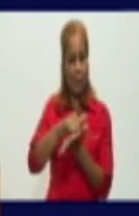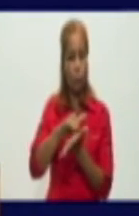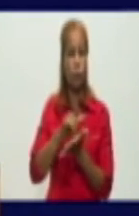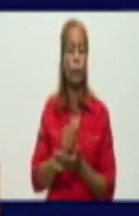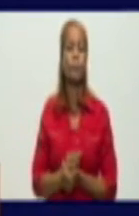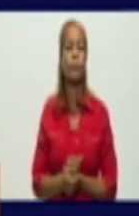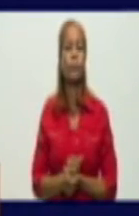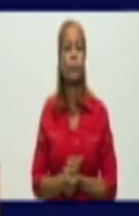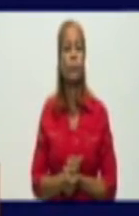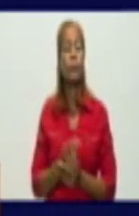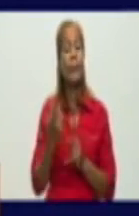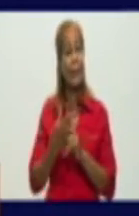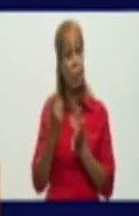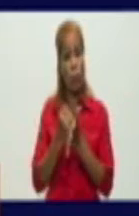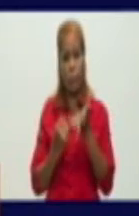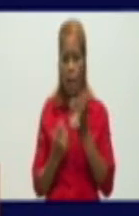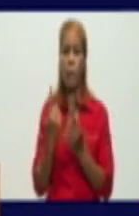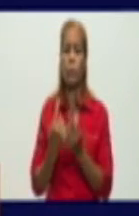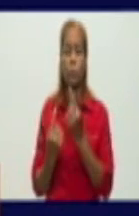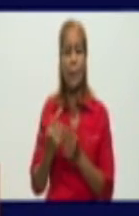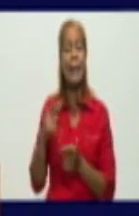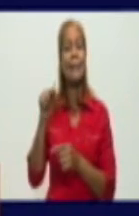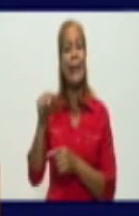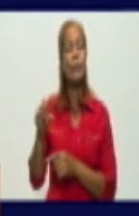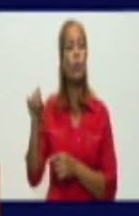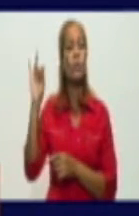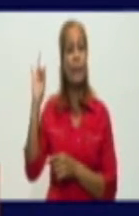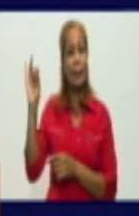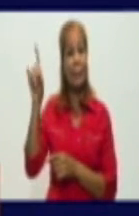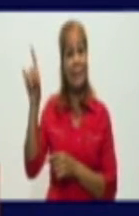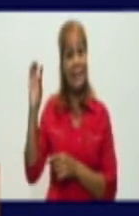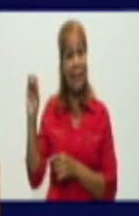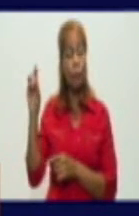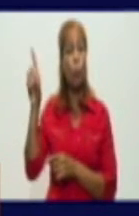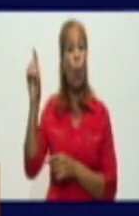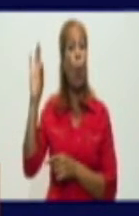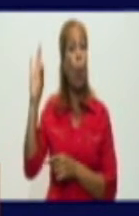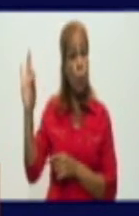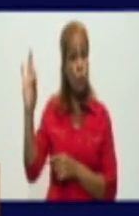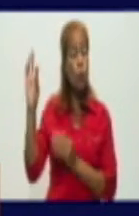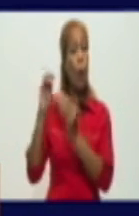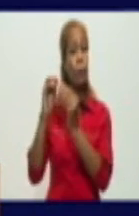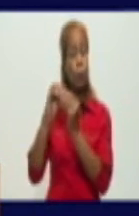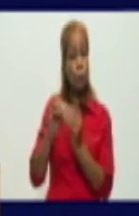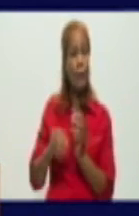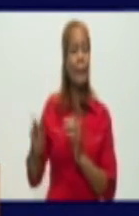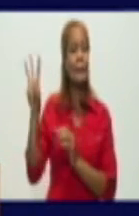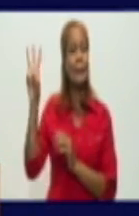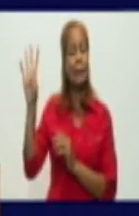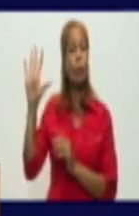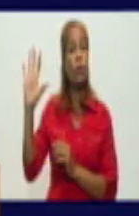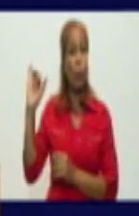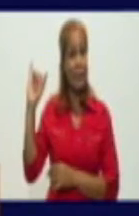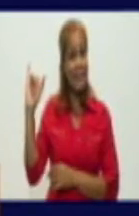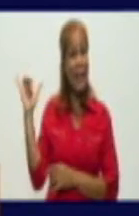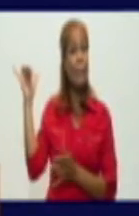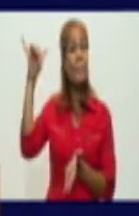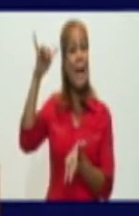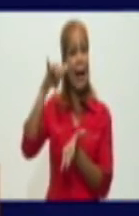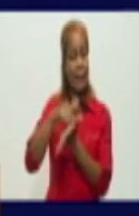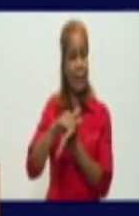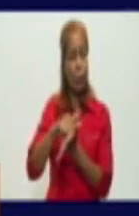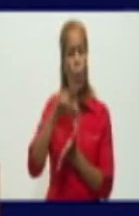7.464 pacientes confirmados, de ellos 7.108 autóctonos y 356 viajeros. En la